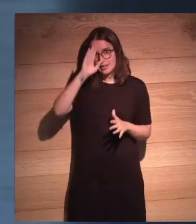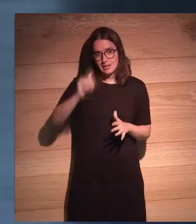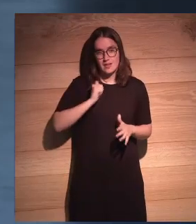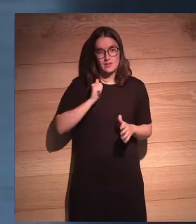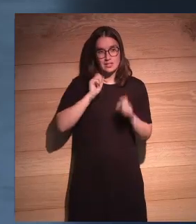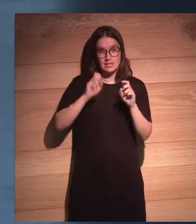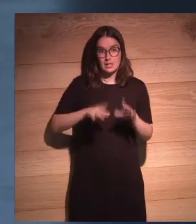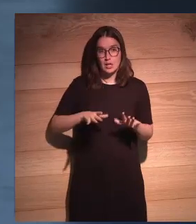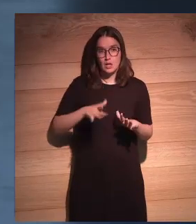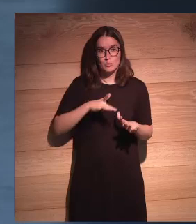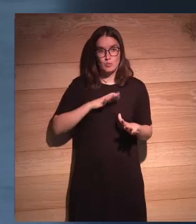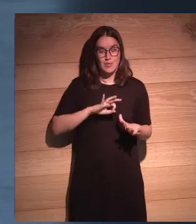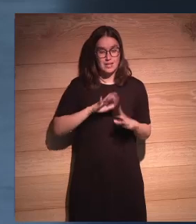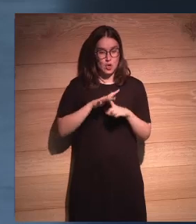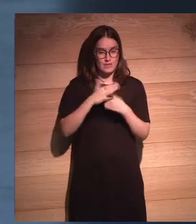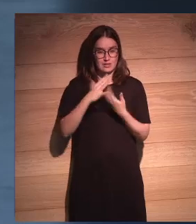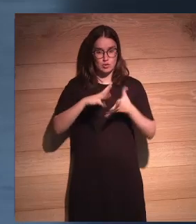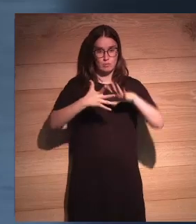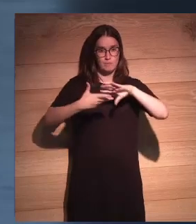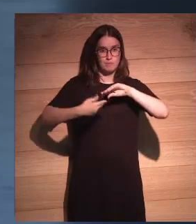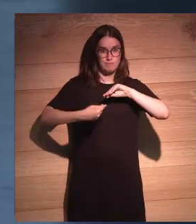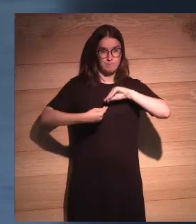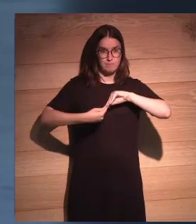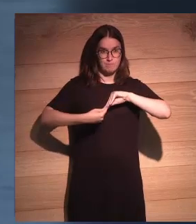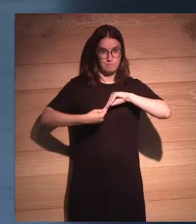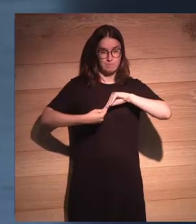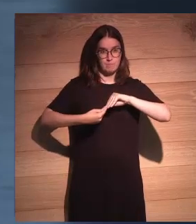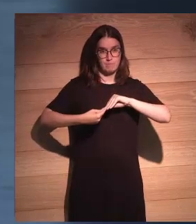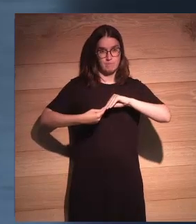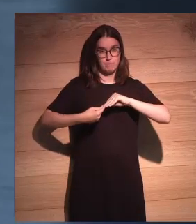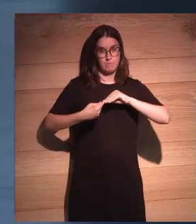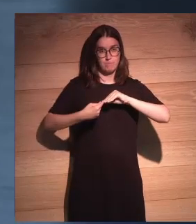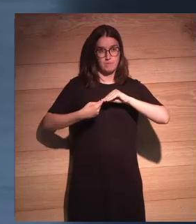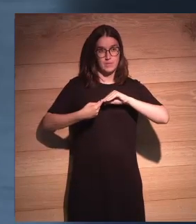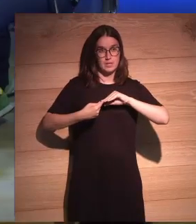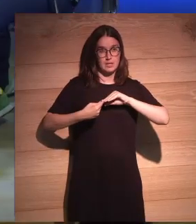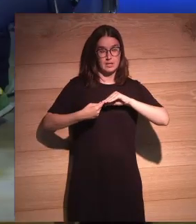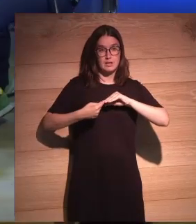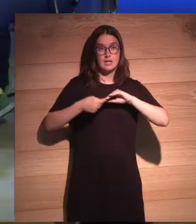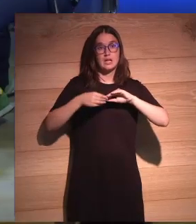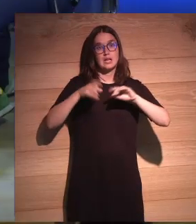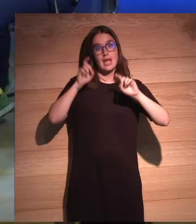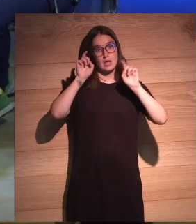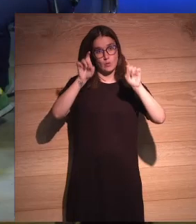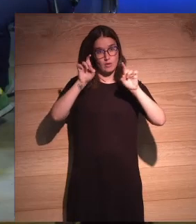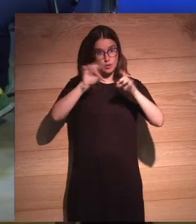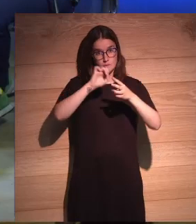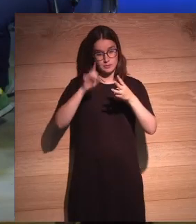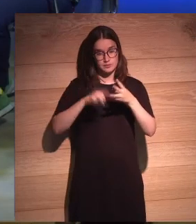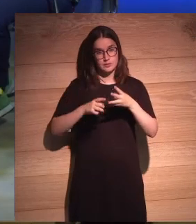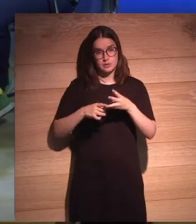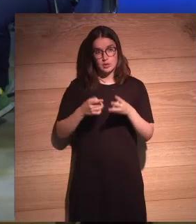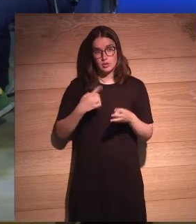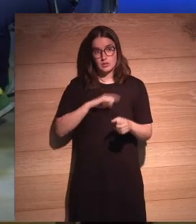que son sensibles al contexto para ajustar la acción educativa. Y tercero, y